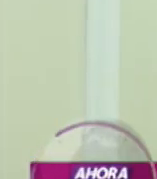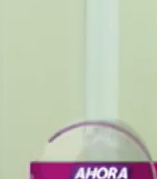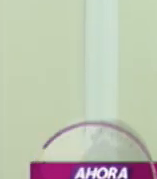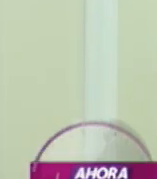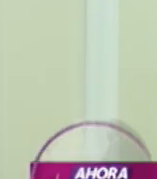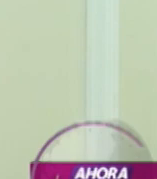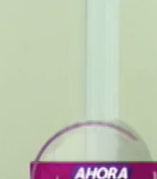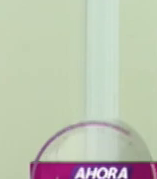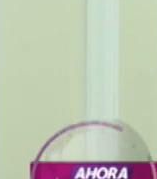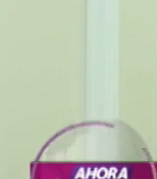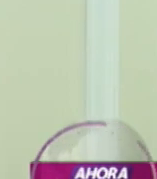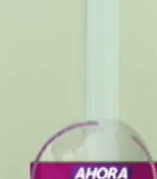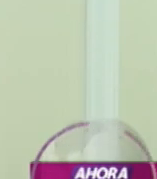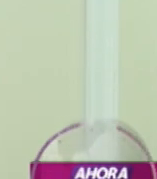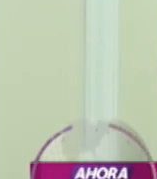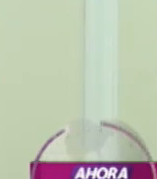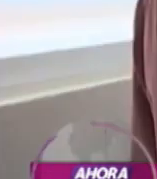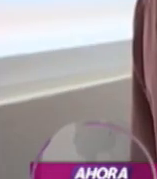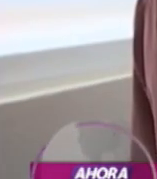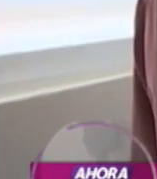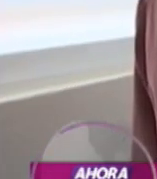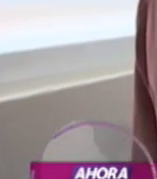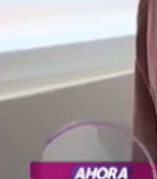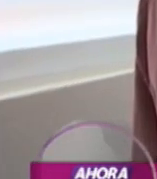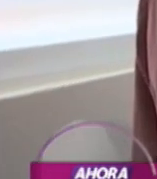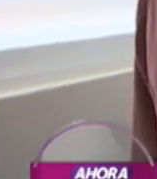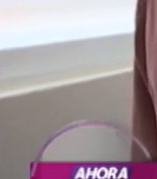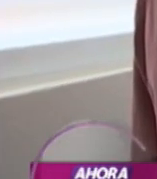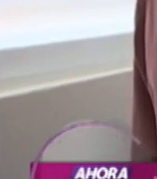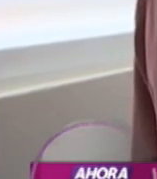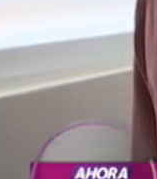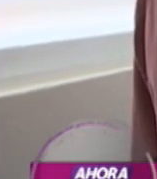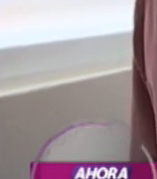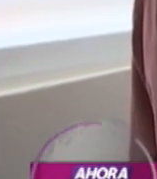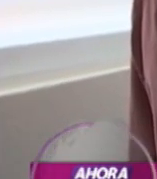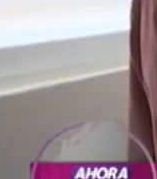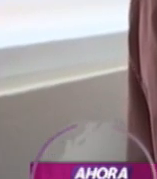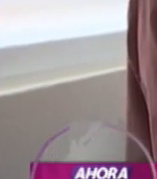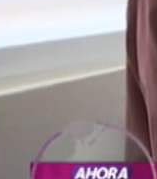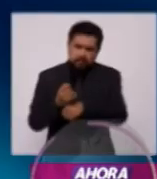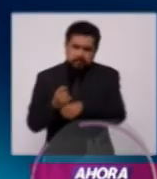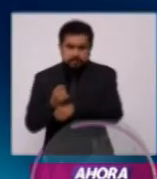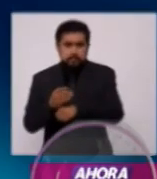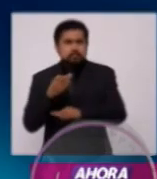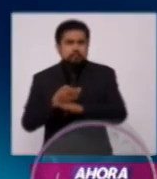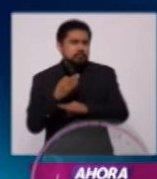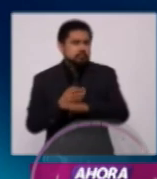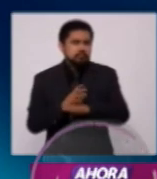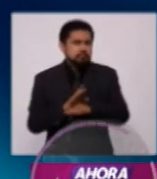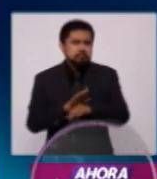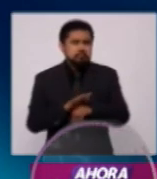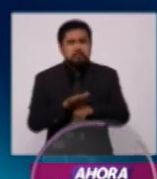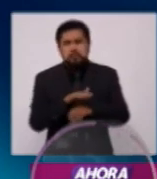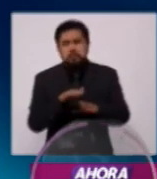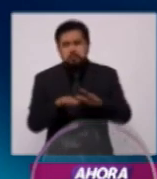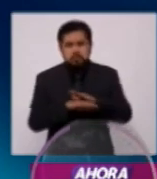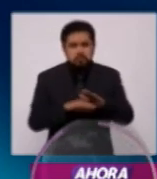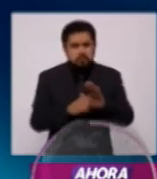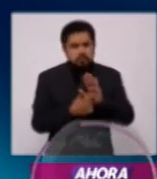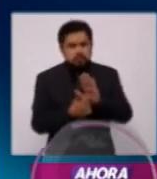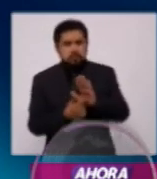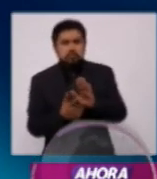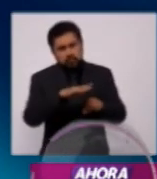del total, seguido por el gasto en salud, que fue del 3.4%. En el rubro de entidad federativa se dio a conocer que el ingreso